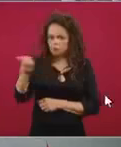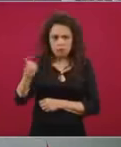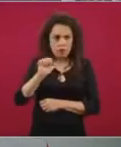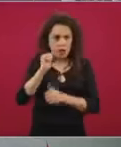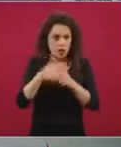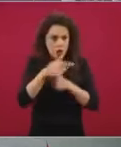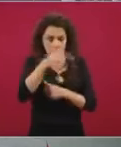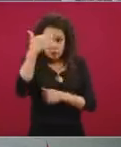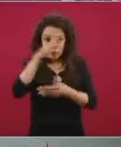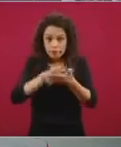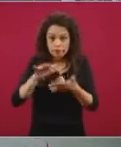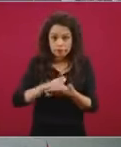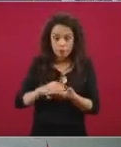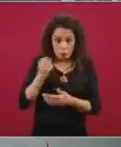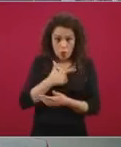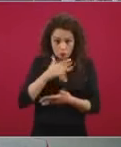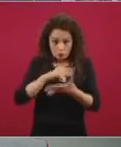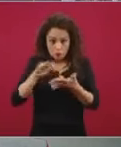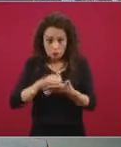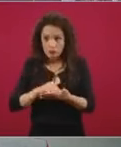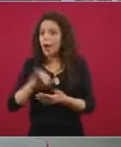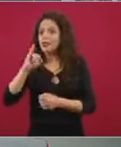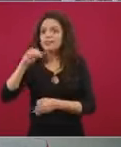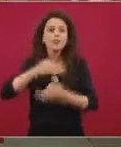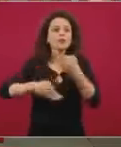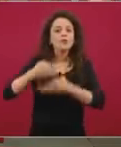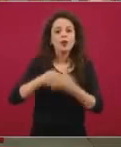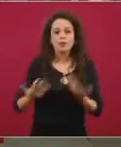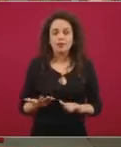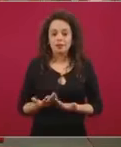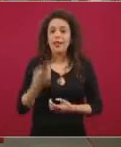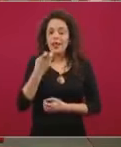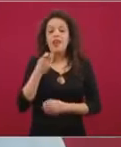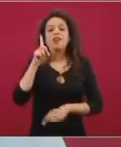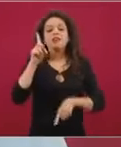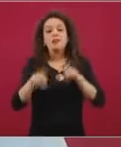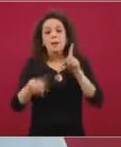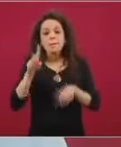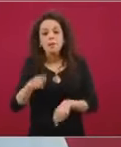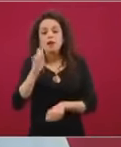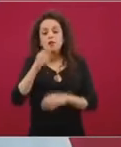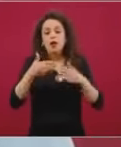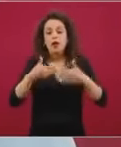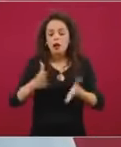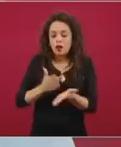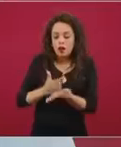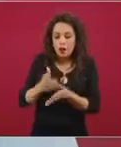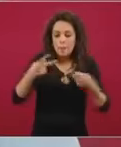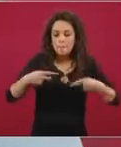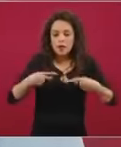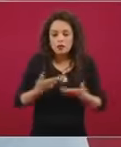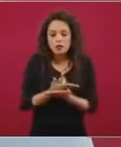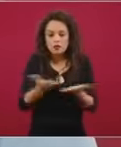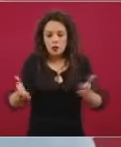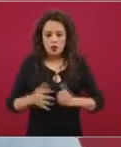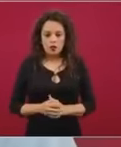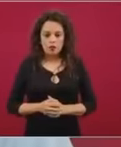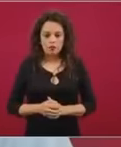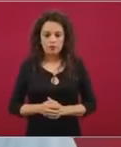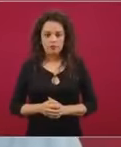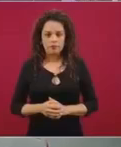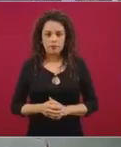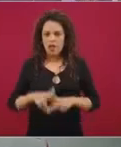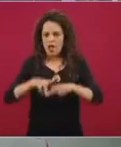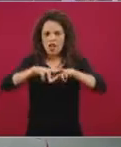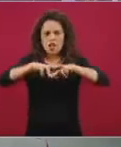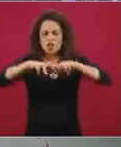Entonces, depende mucho del acceso que le des a la gente. Nadie toca el violín, porque a ver quién de los que estamos aquí